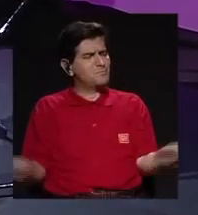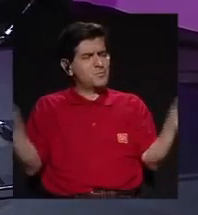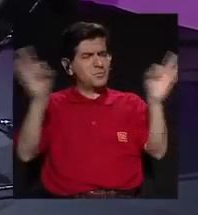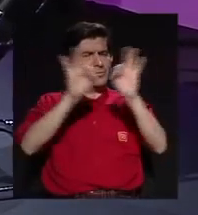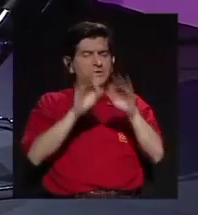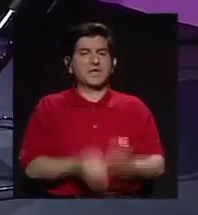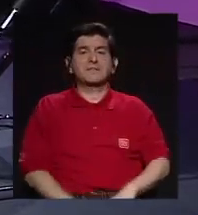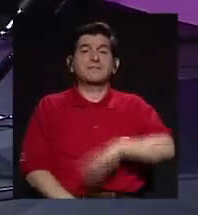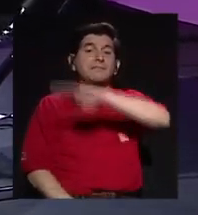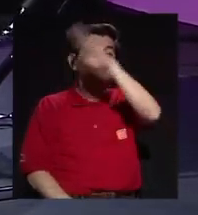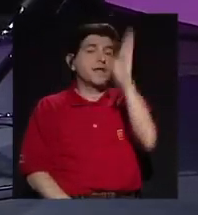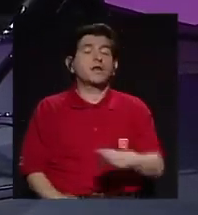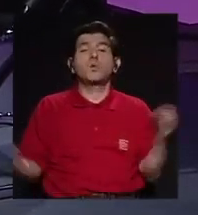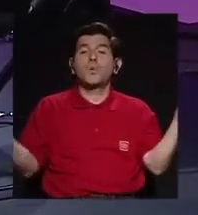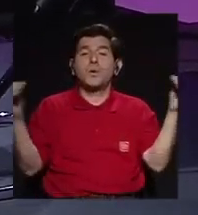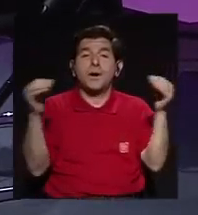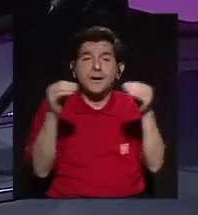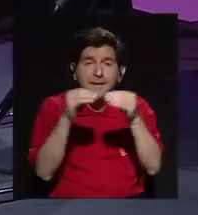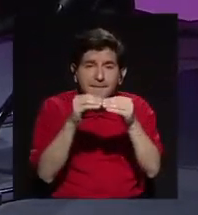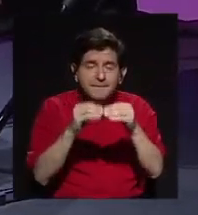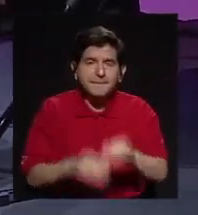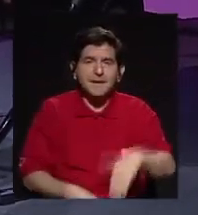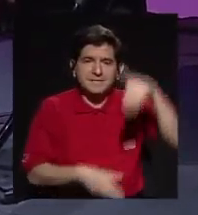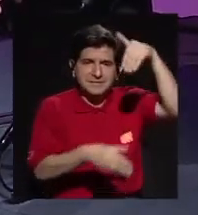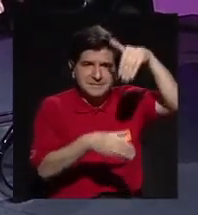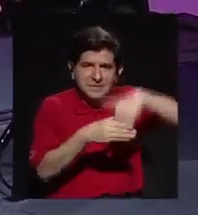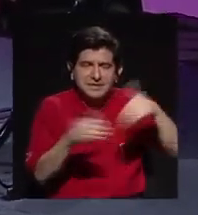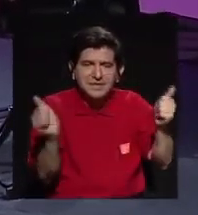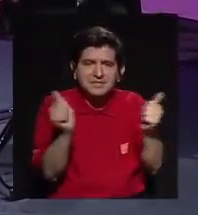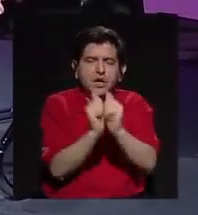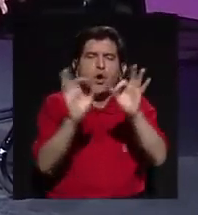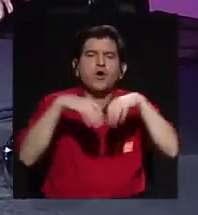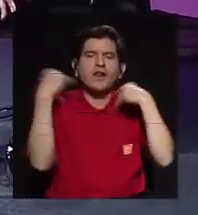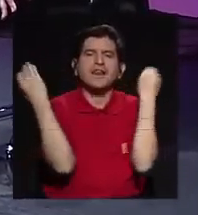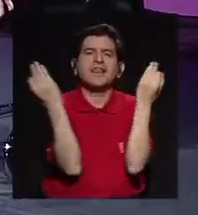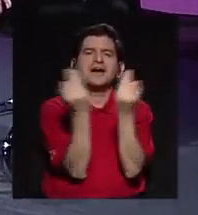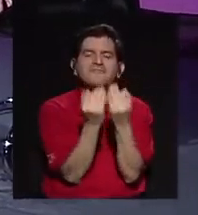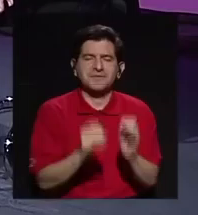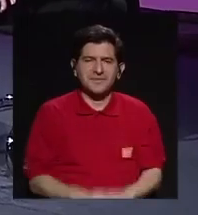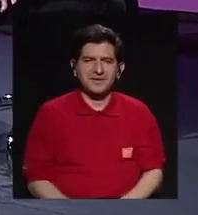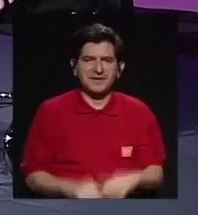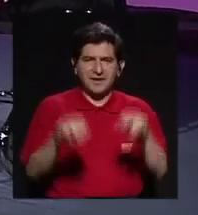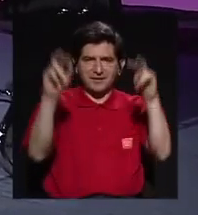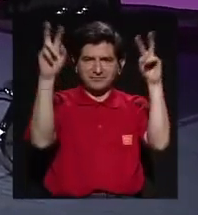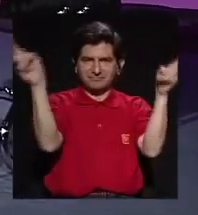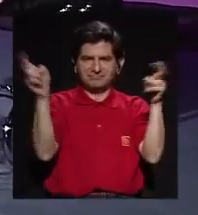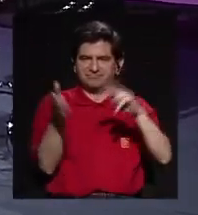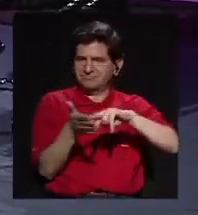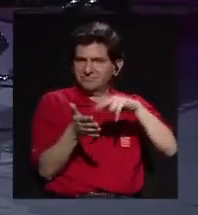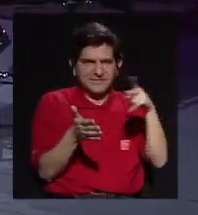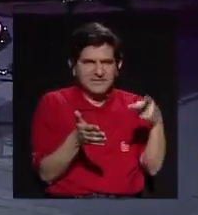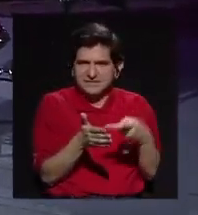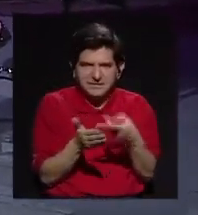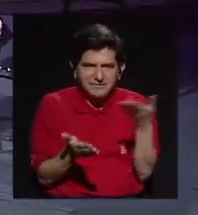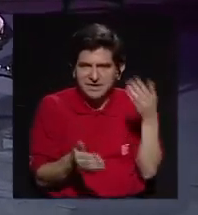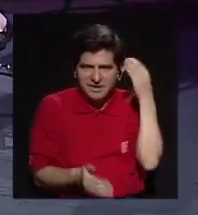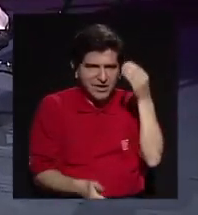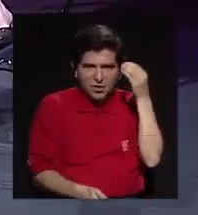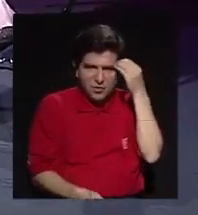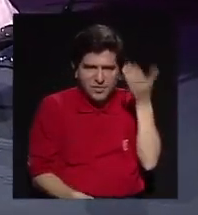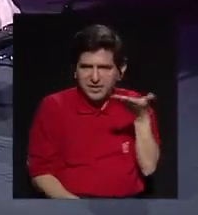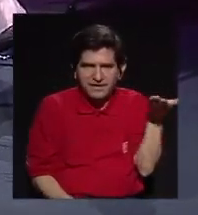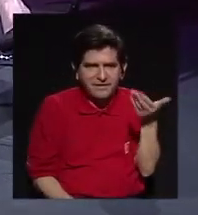Dice, nunca más se metan con la familia. ¿Qué opinan de esa expresión? ¿Qué significa? ¿Qué está